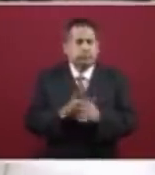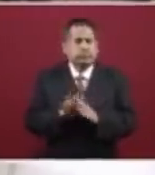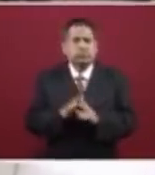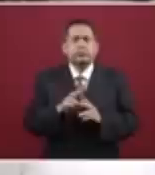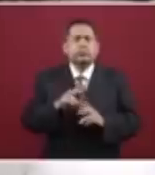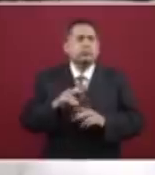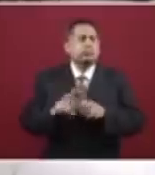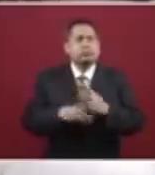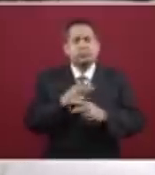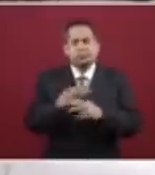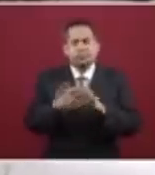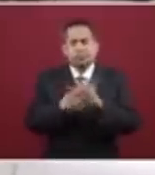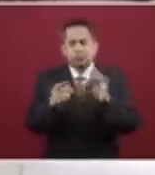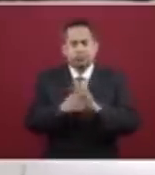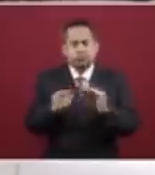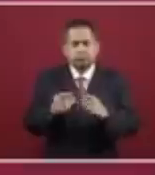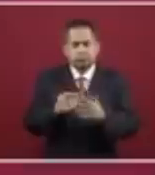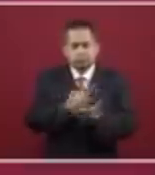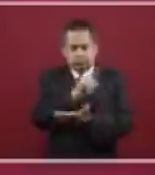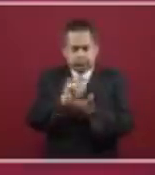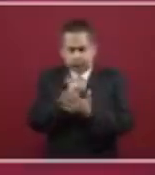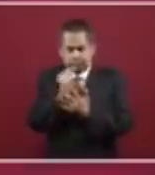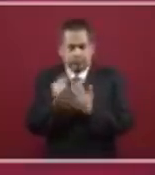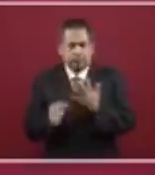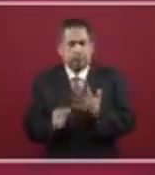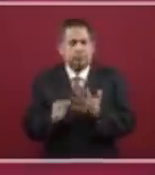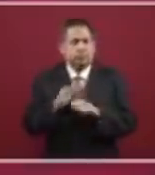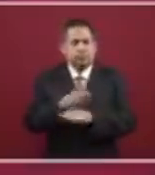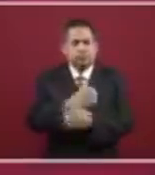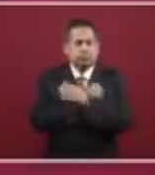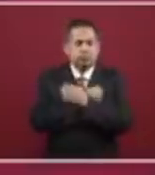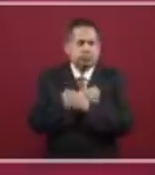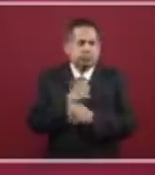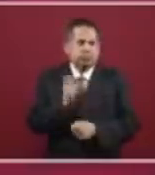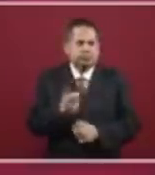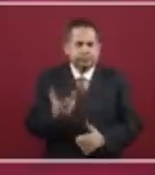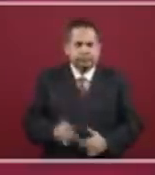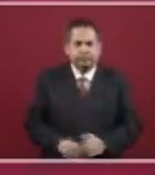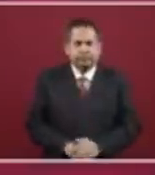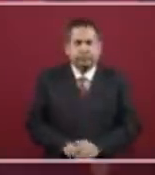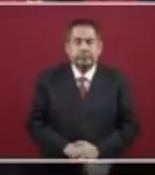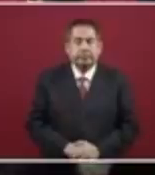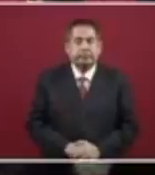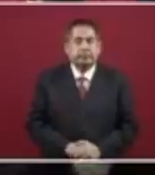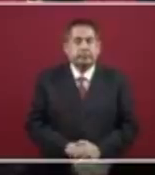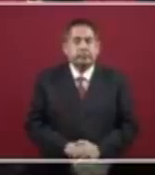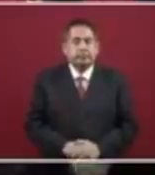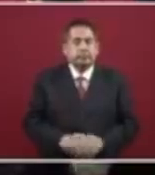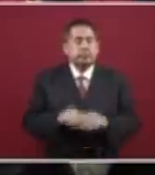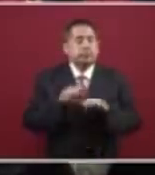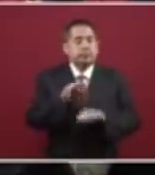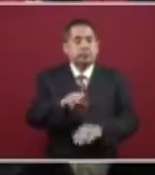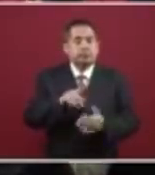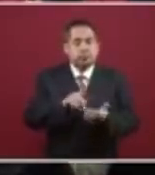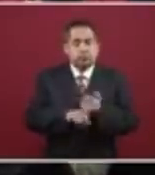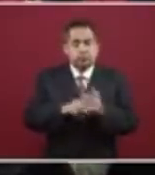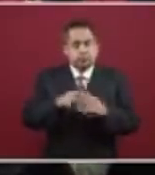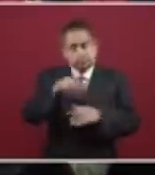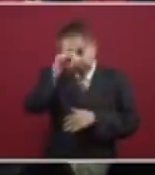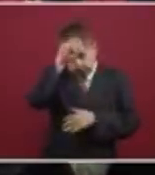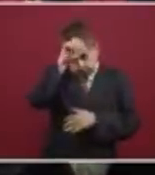para no aplicar las leyes en materia de educación? Gracias. Bueno, en el caso del rescate de los